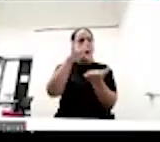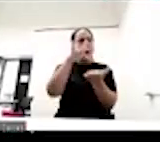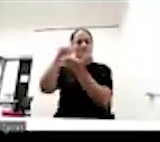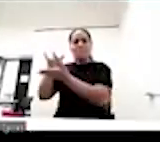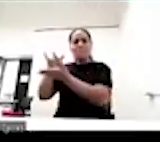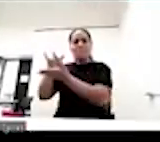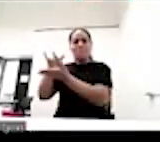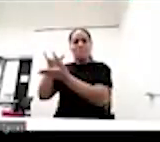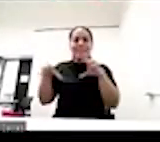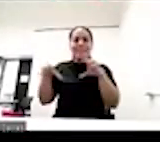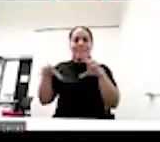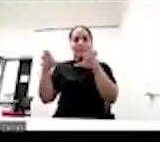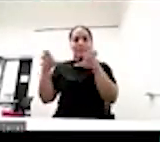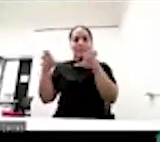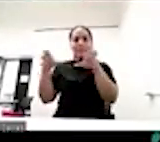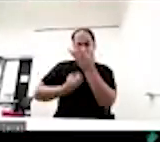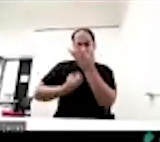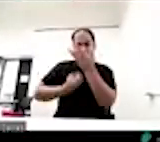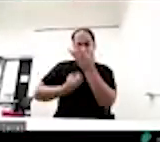sanación chamánica.